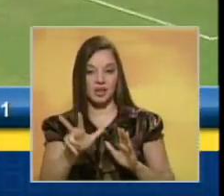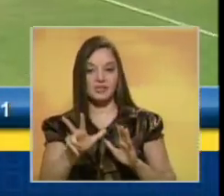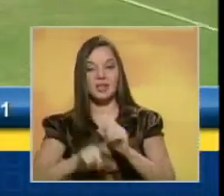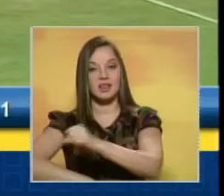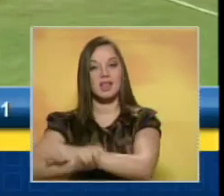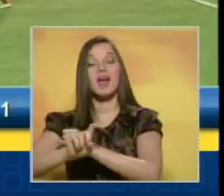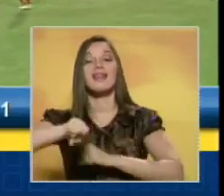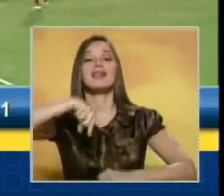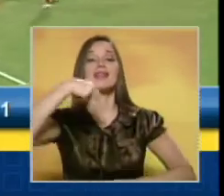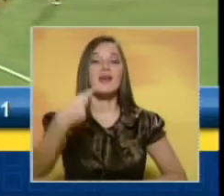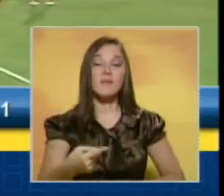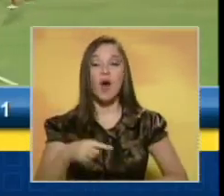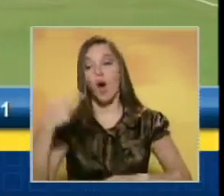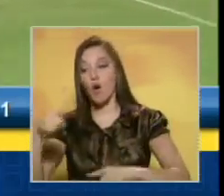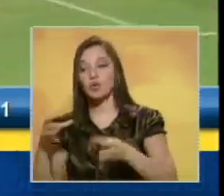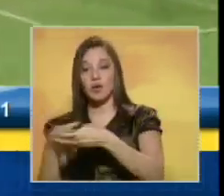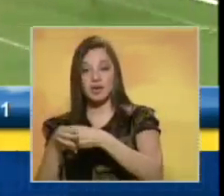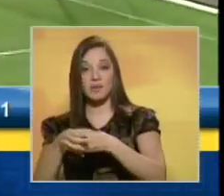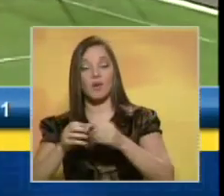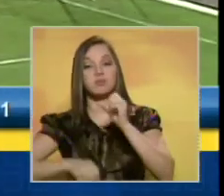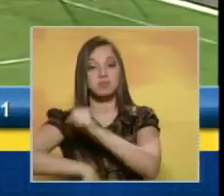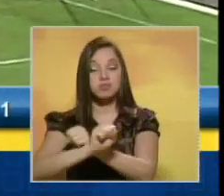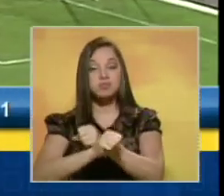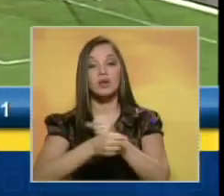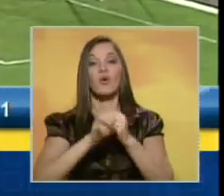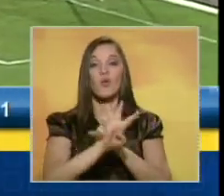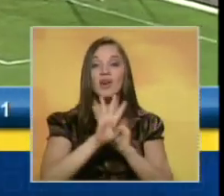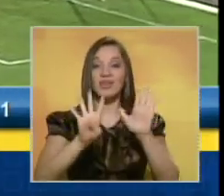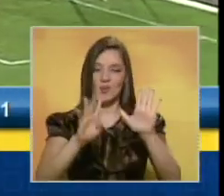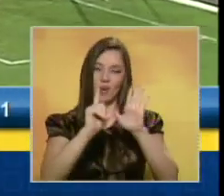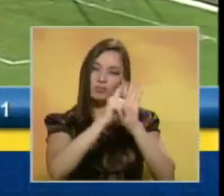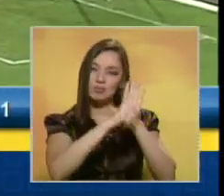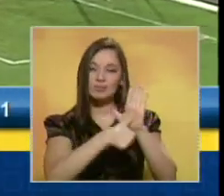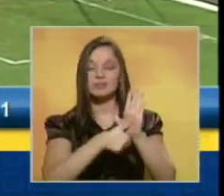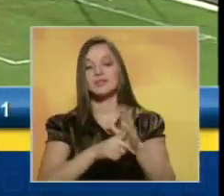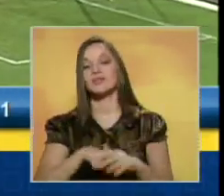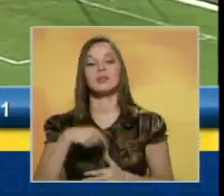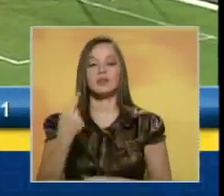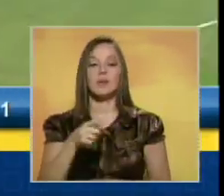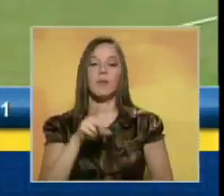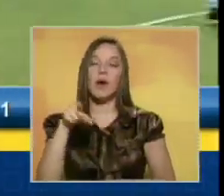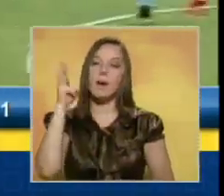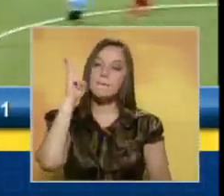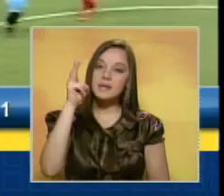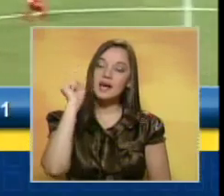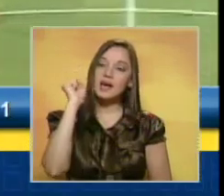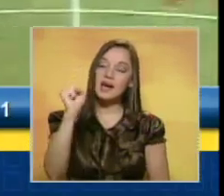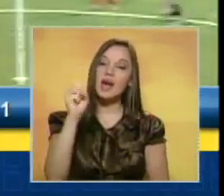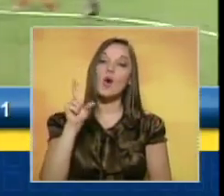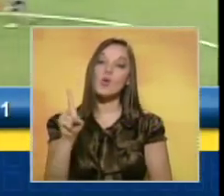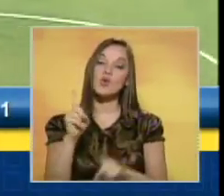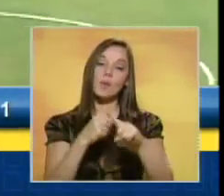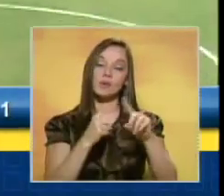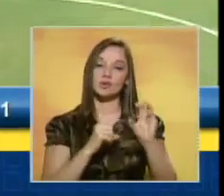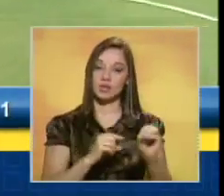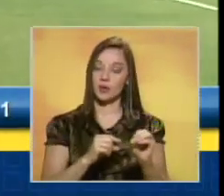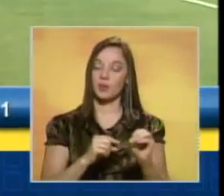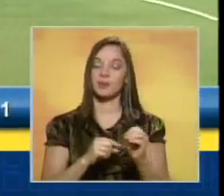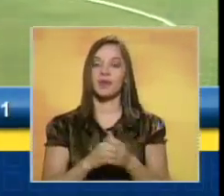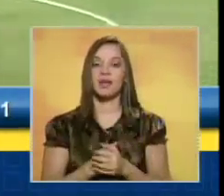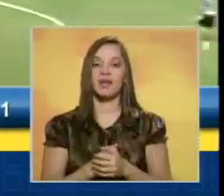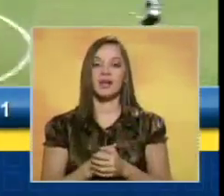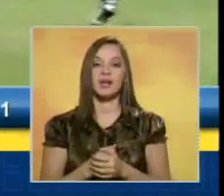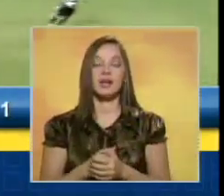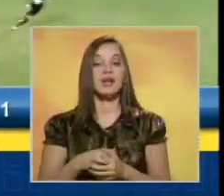el 49. En otros resultados de esta jornada, Deportivo La Guaira superó al Petare 1-0, Deportivo Táchira derrotó Metropolitanos